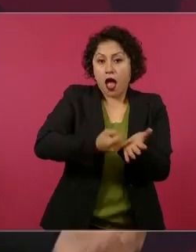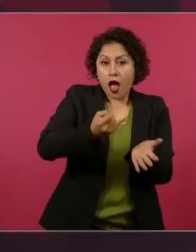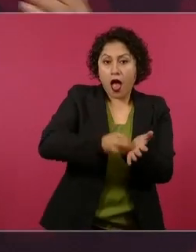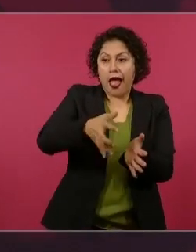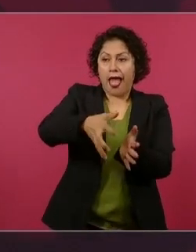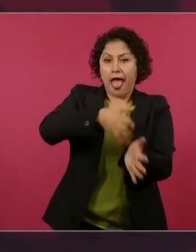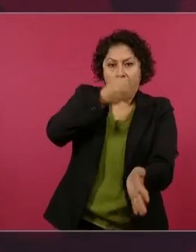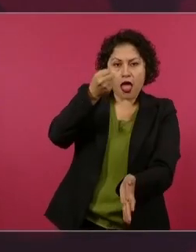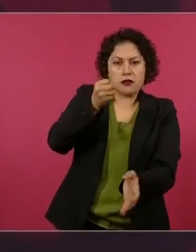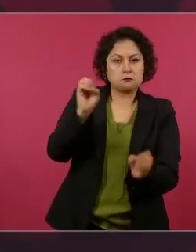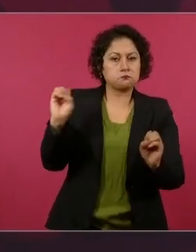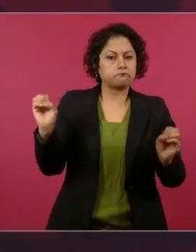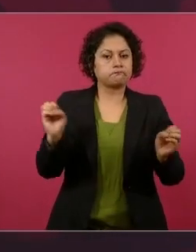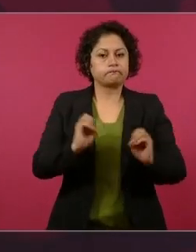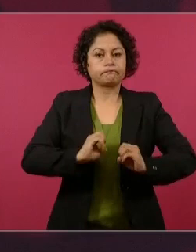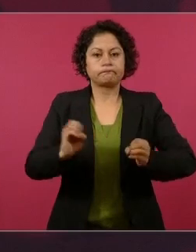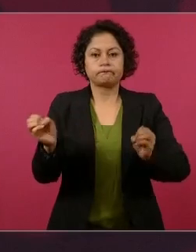Esto ayudó mucho